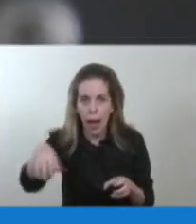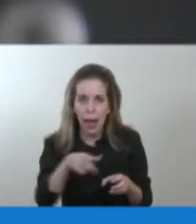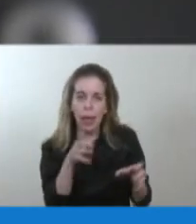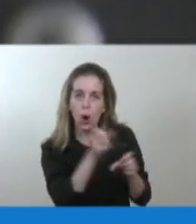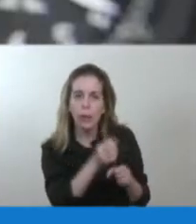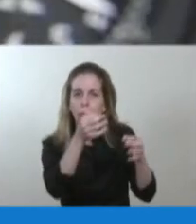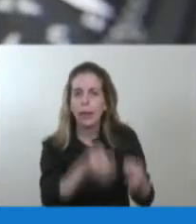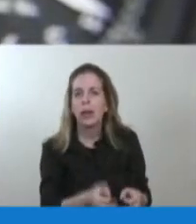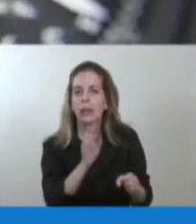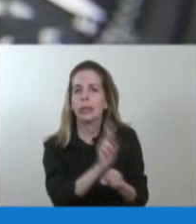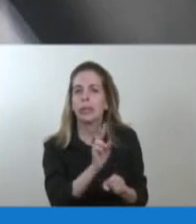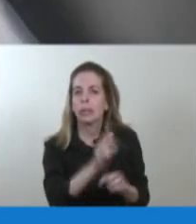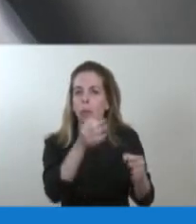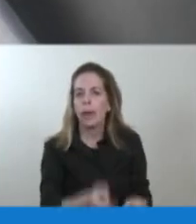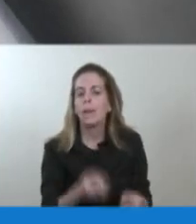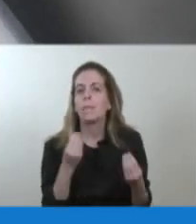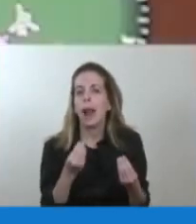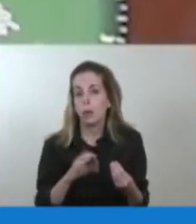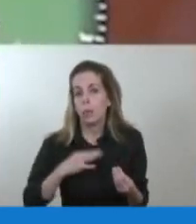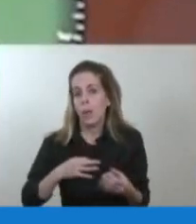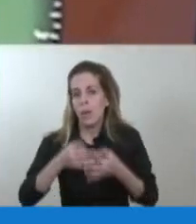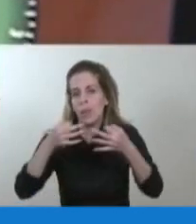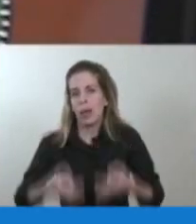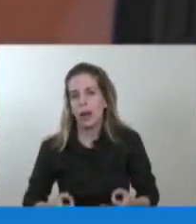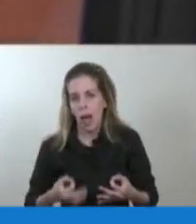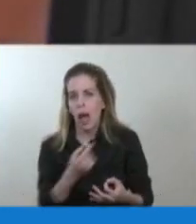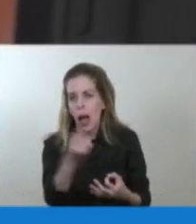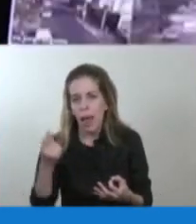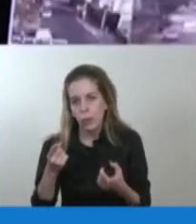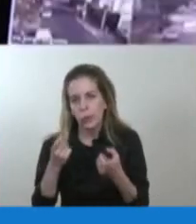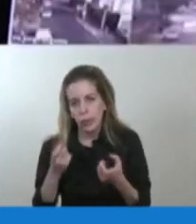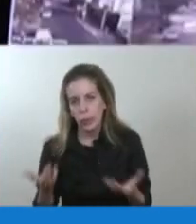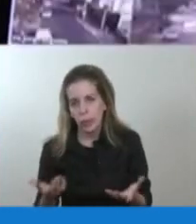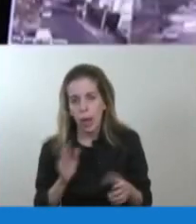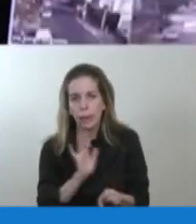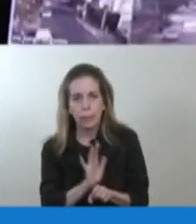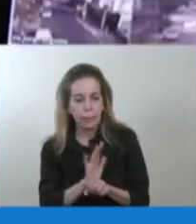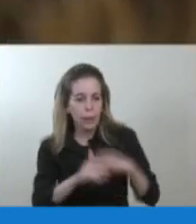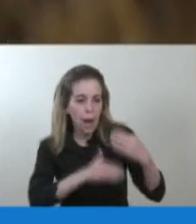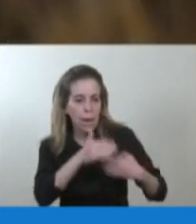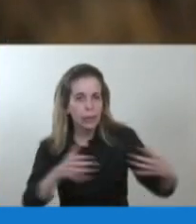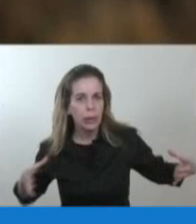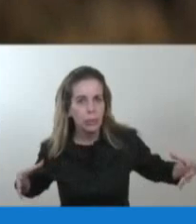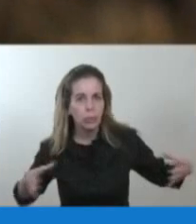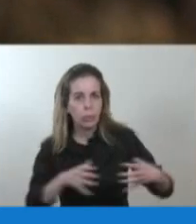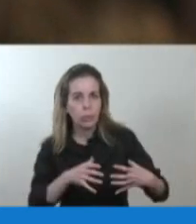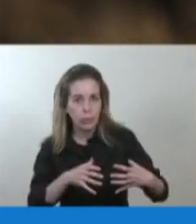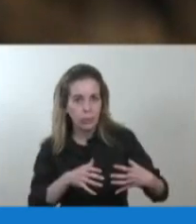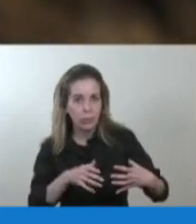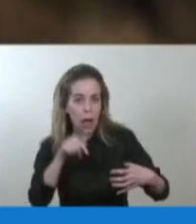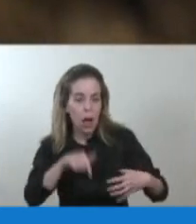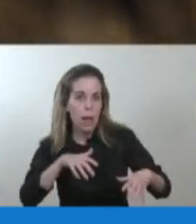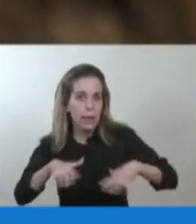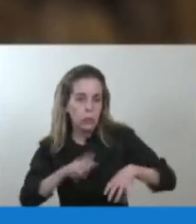una vida que merezca ser vivida con dignidad entonces dimos un paso juntos con la